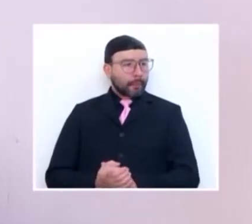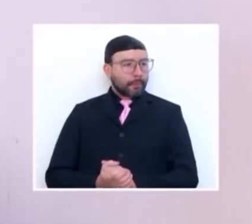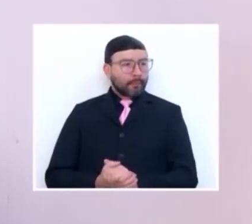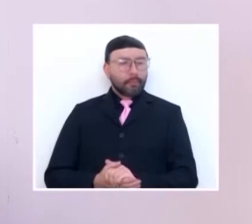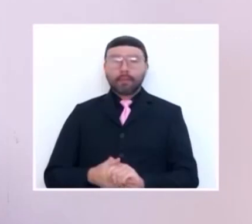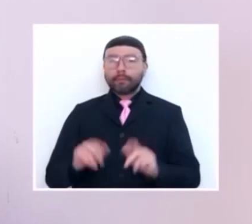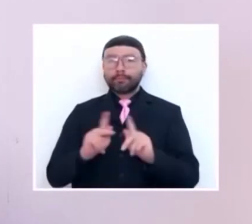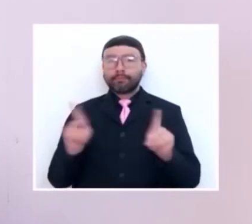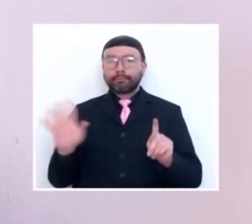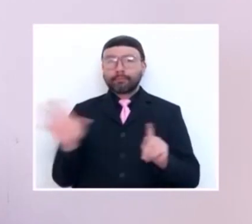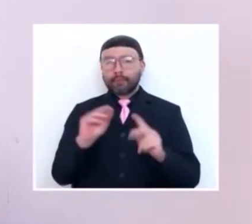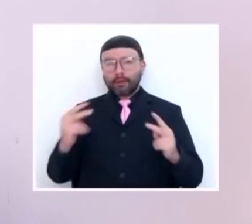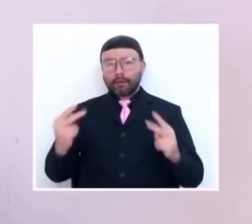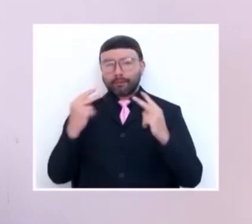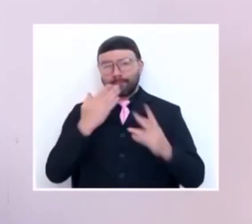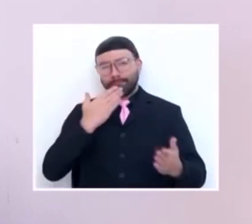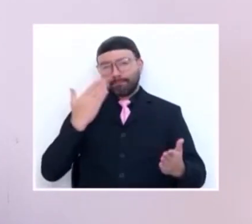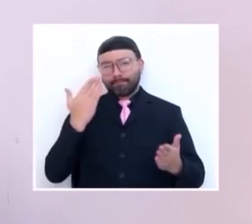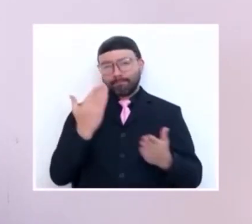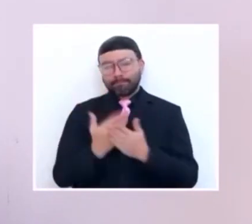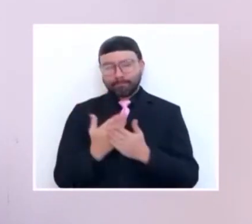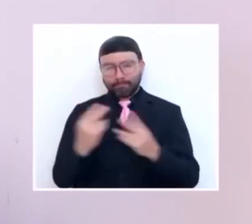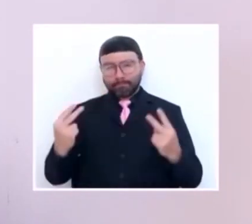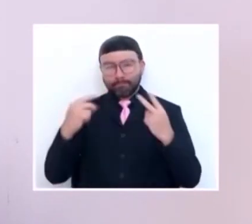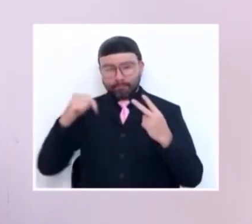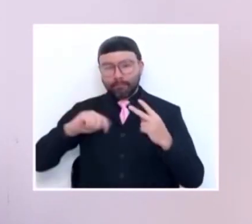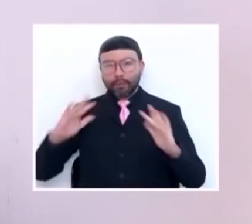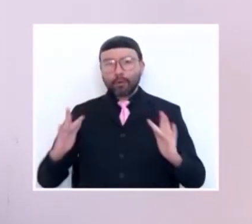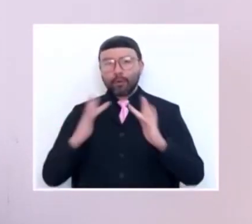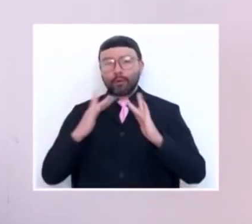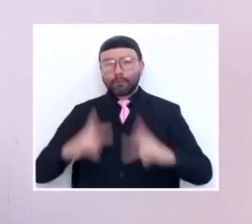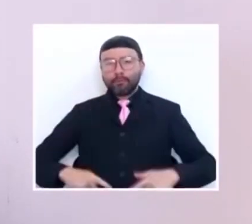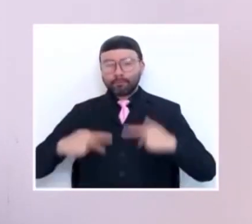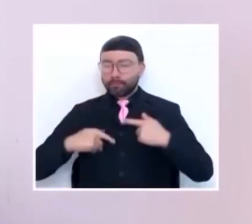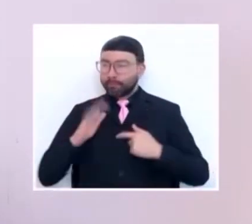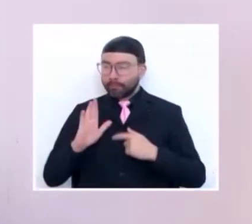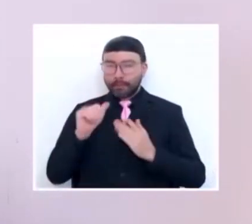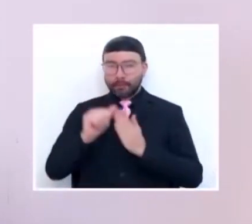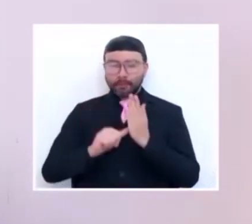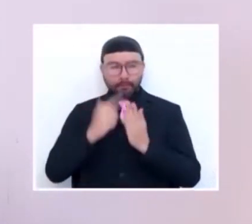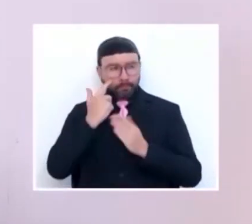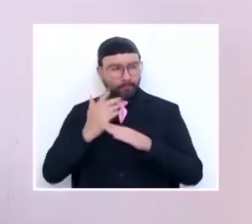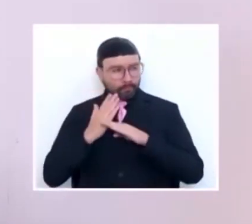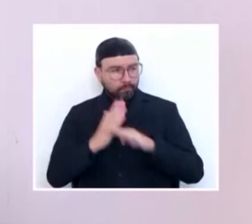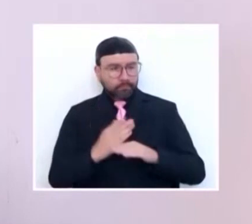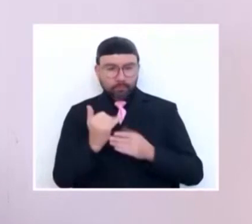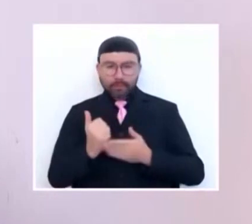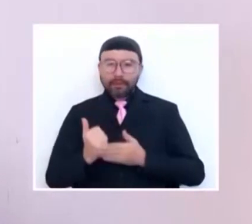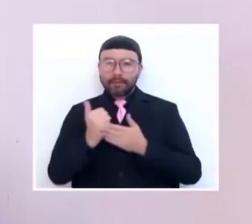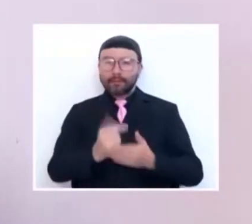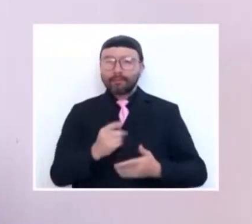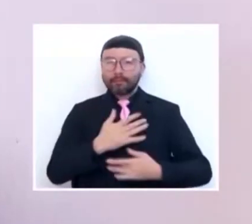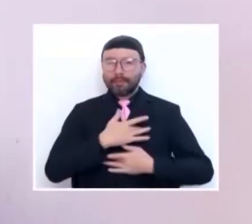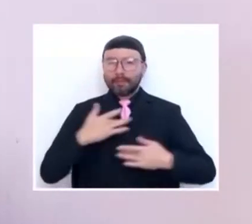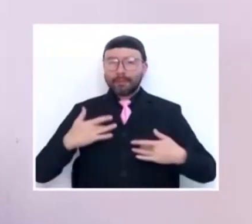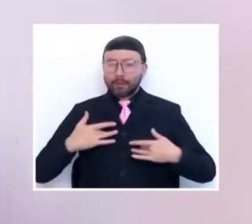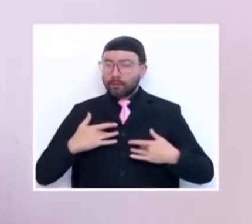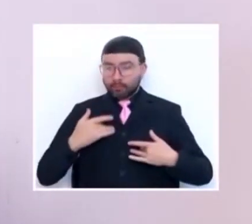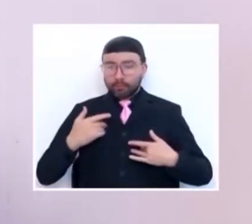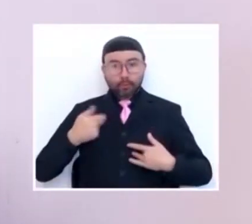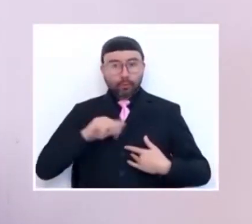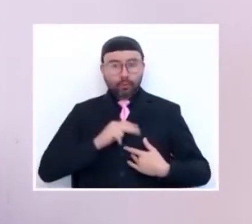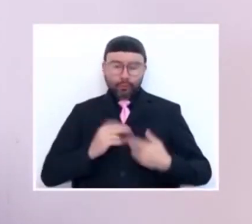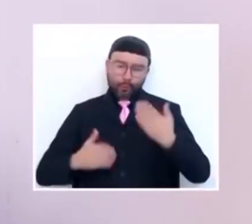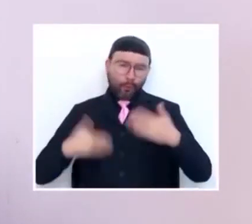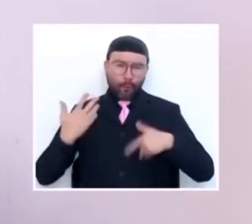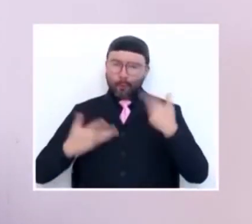Muchas gracias por estar nuevamente con nosotros en una nueva edición de Conexión Vital, un programa de prevención y educación en salud. Para nosotros es motivo de